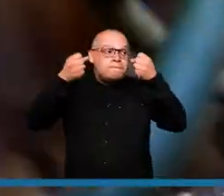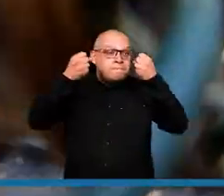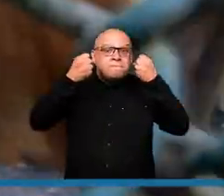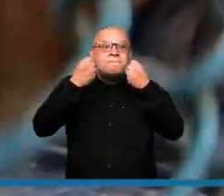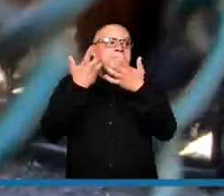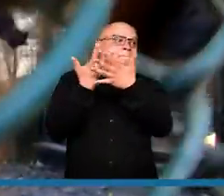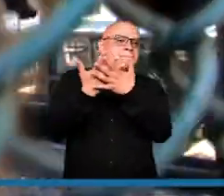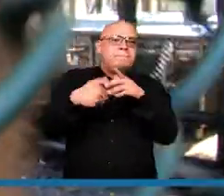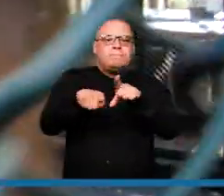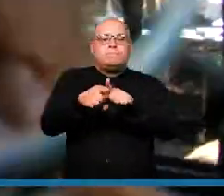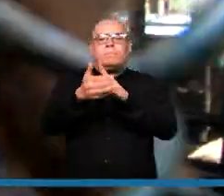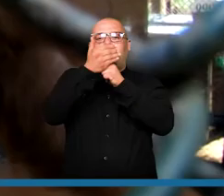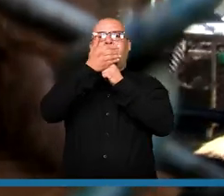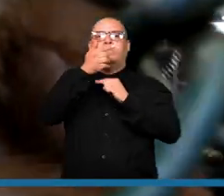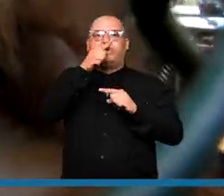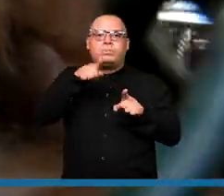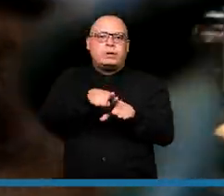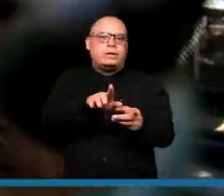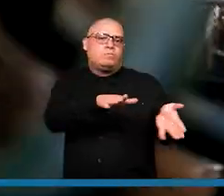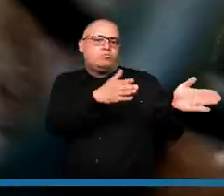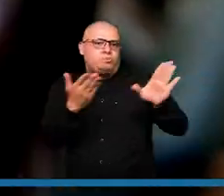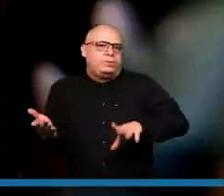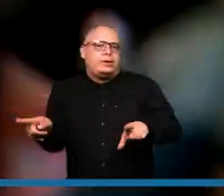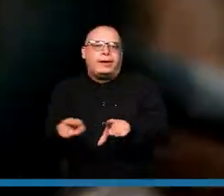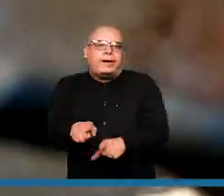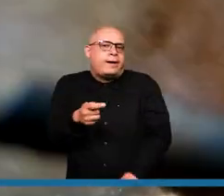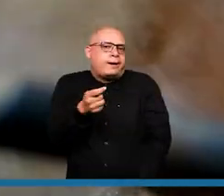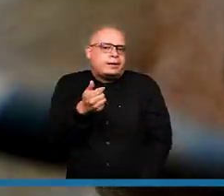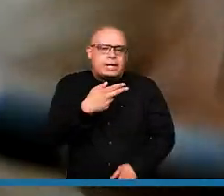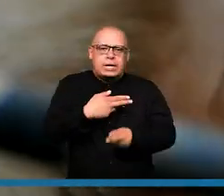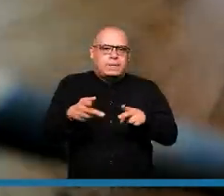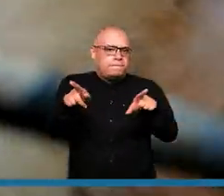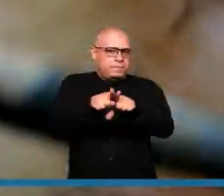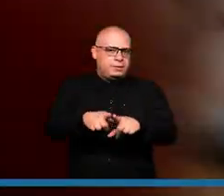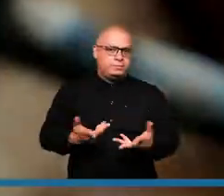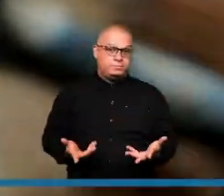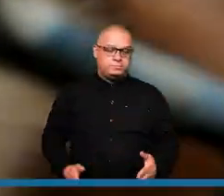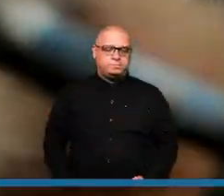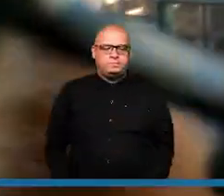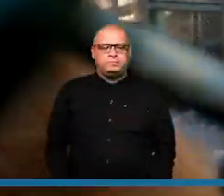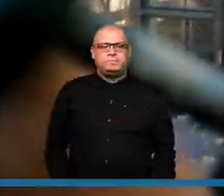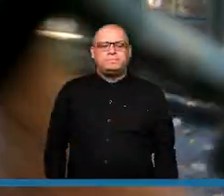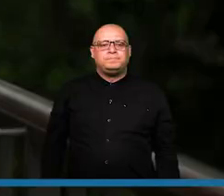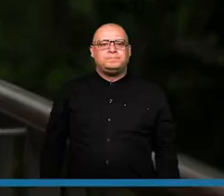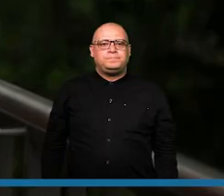Área Metropolitana del Valle de Aburrá. Futuro sostenible.